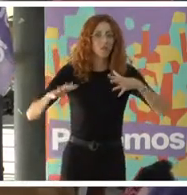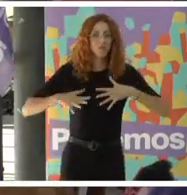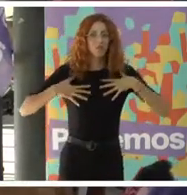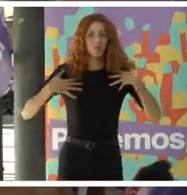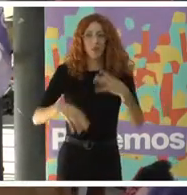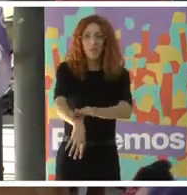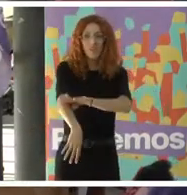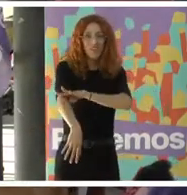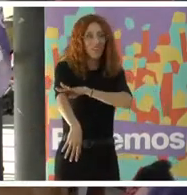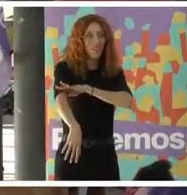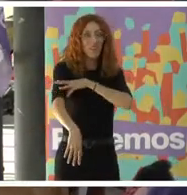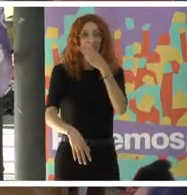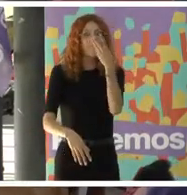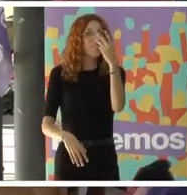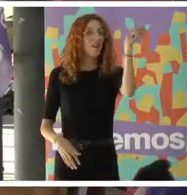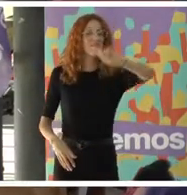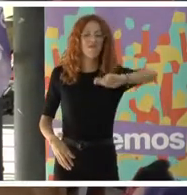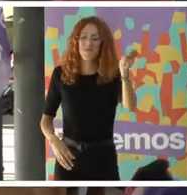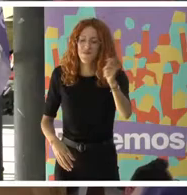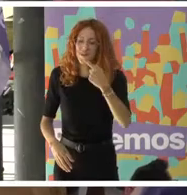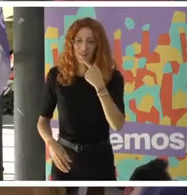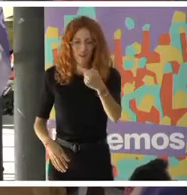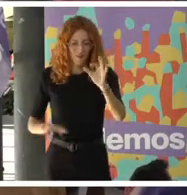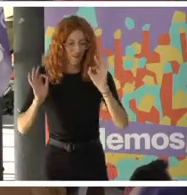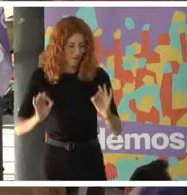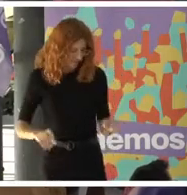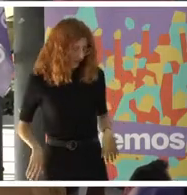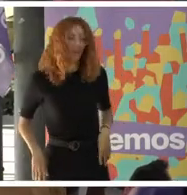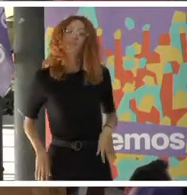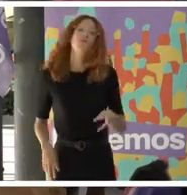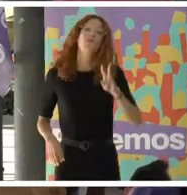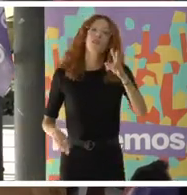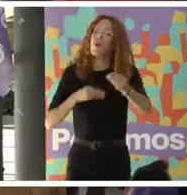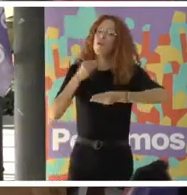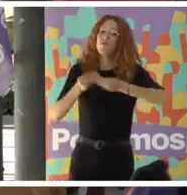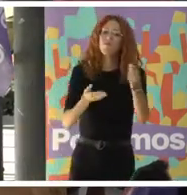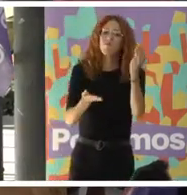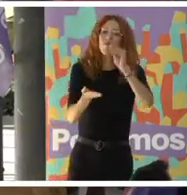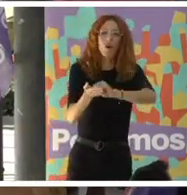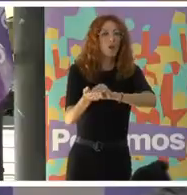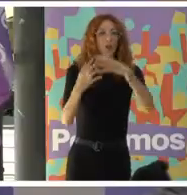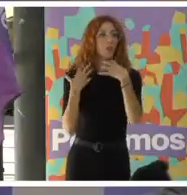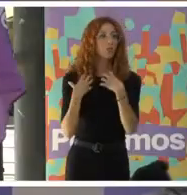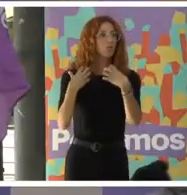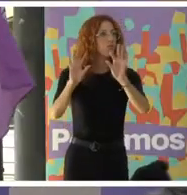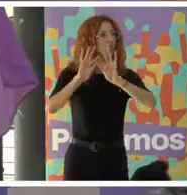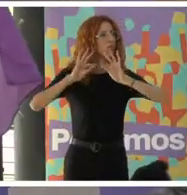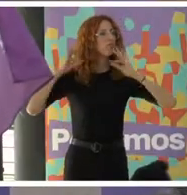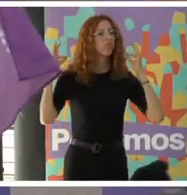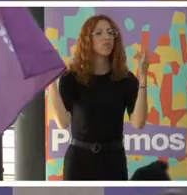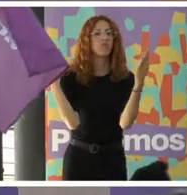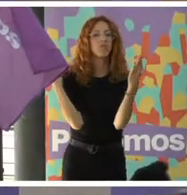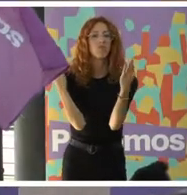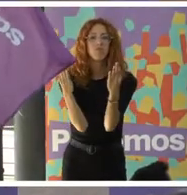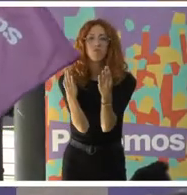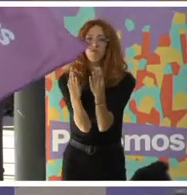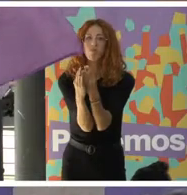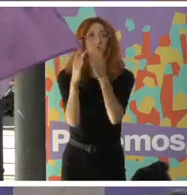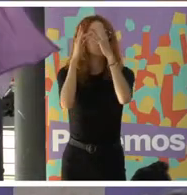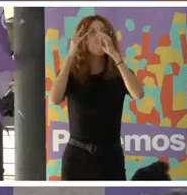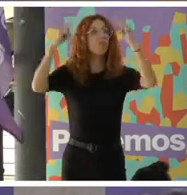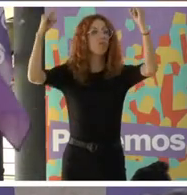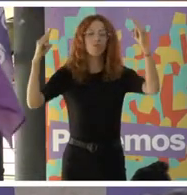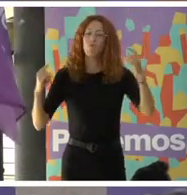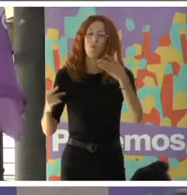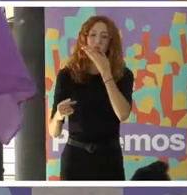subidón te dura 3 meses, ya os lo digo, ¿eh? Lo habéis vuelto a hacer, habéis vuelto a llenar esta maravillosa pérgola, la verdad que este